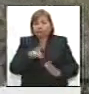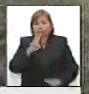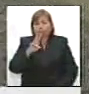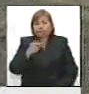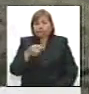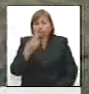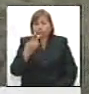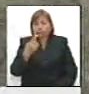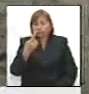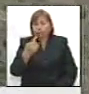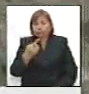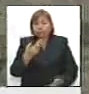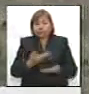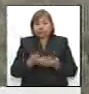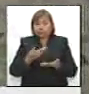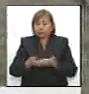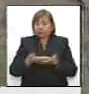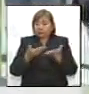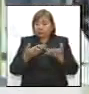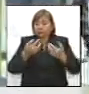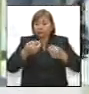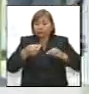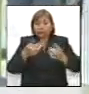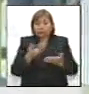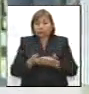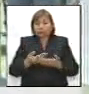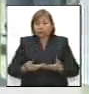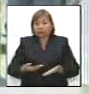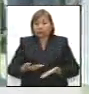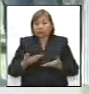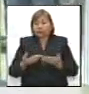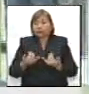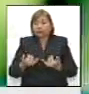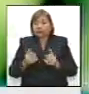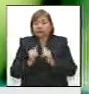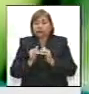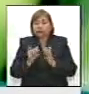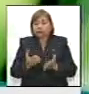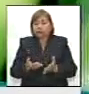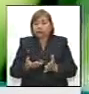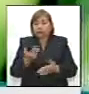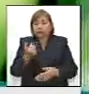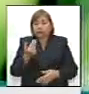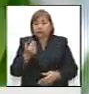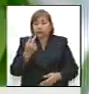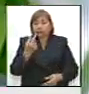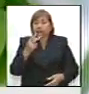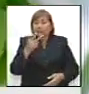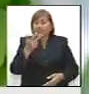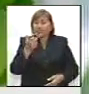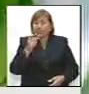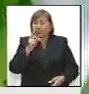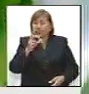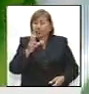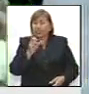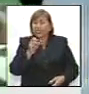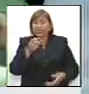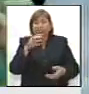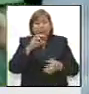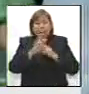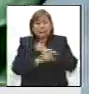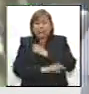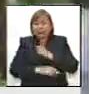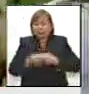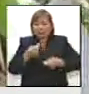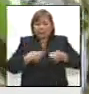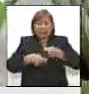2021, que ha sido el marco que ha permitido que el Perú hoy en día se encuentre en la posición 13 de 120 países exportadores de frutas